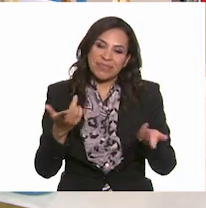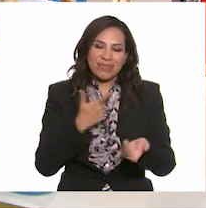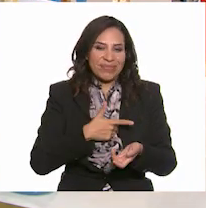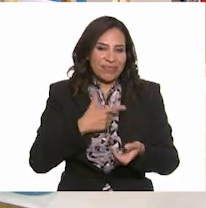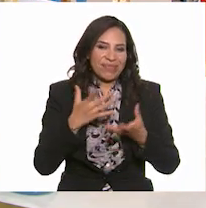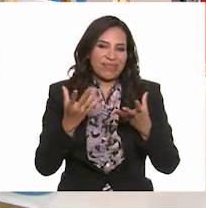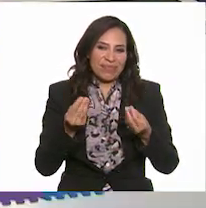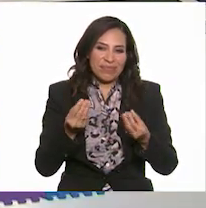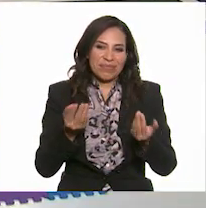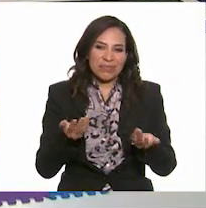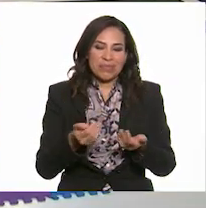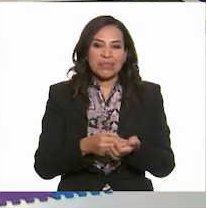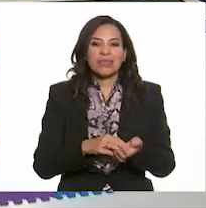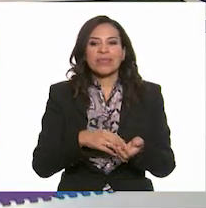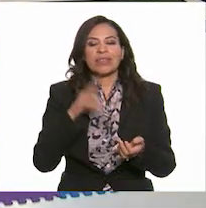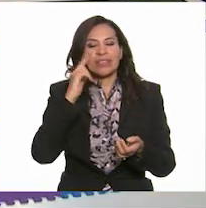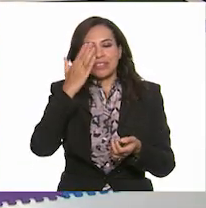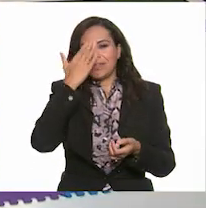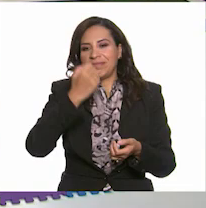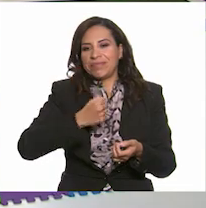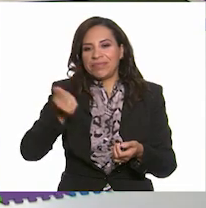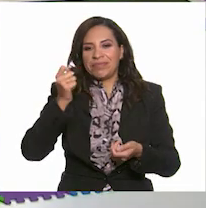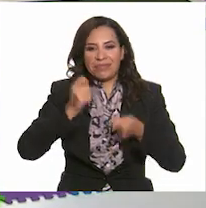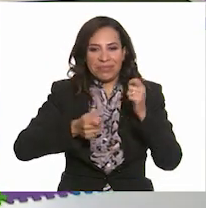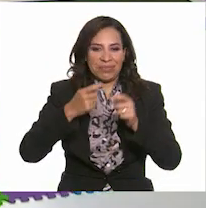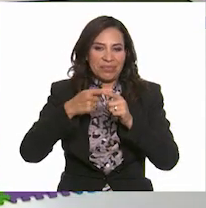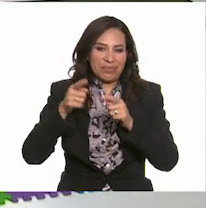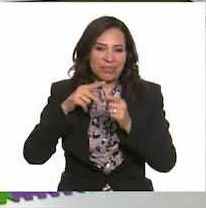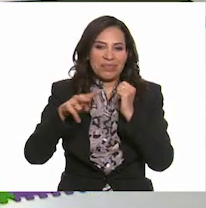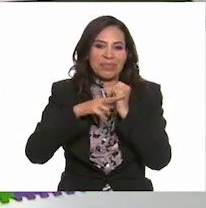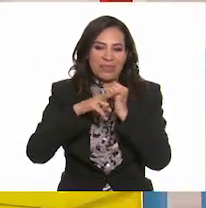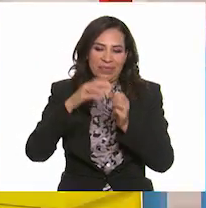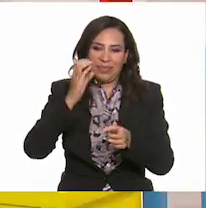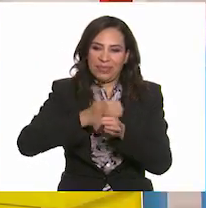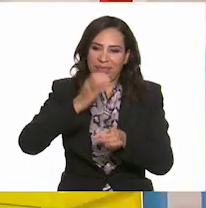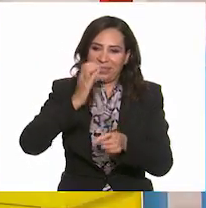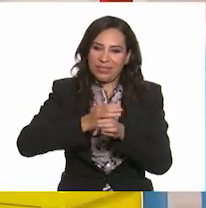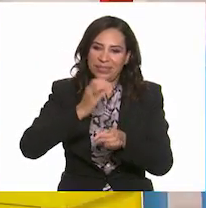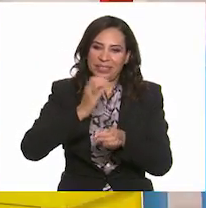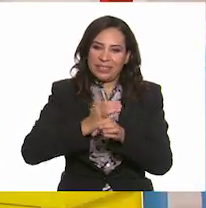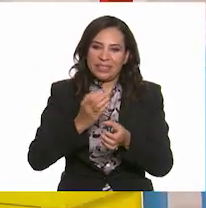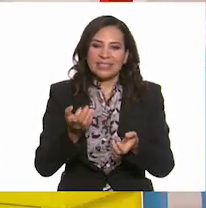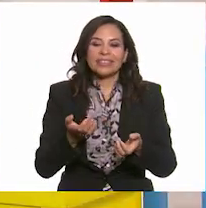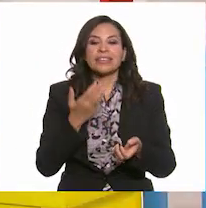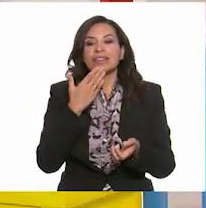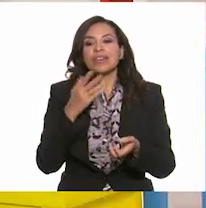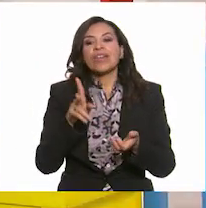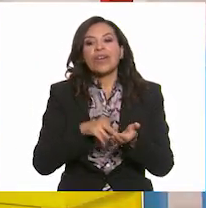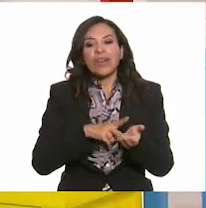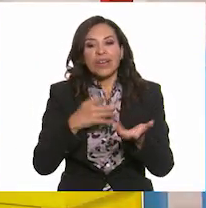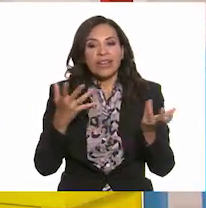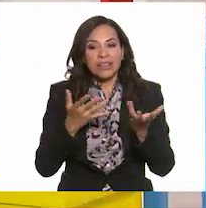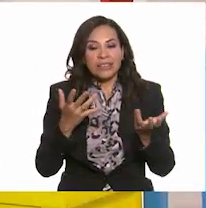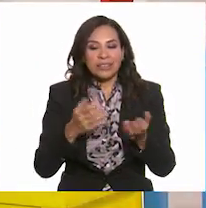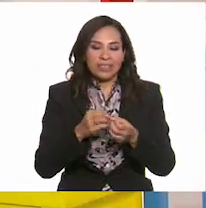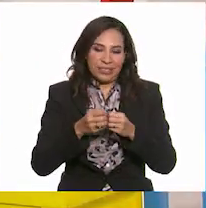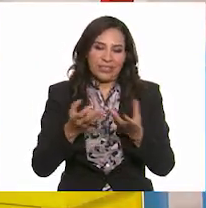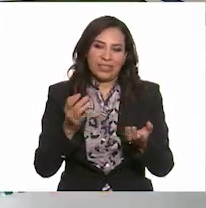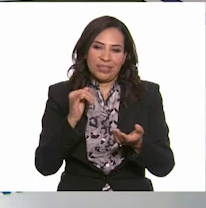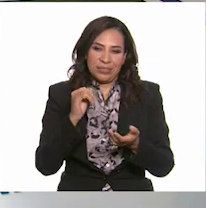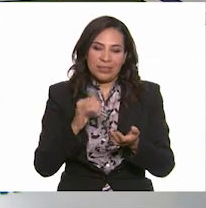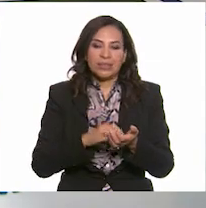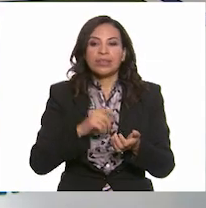gustó mucho ser un experto en tocar vasos de plástico. Oye, maestro Félix, ¿lo podemos volver a hacer? Claro que